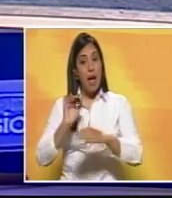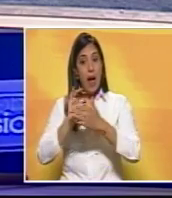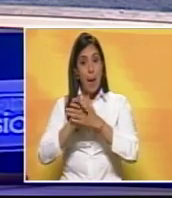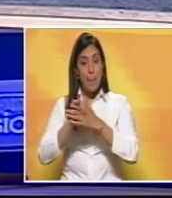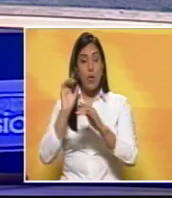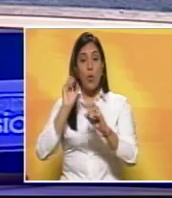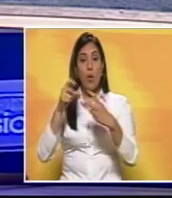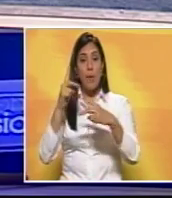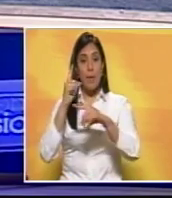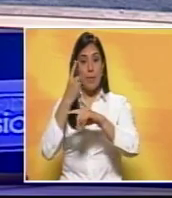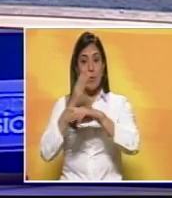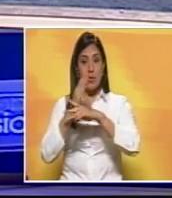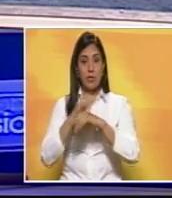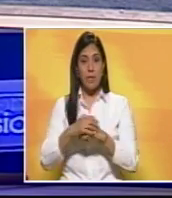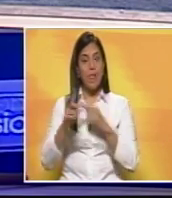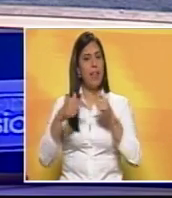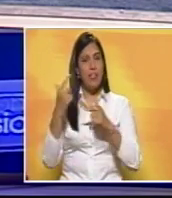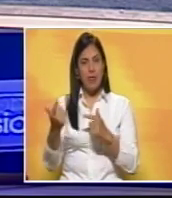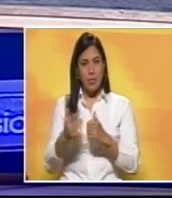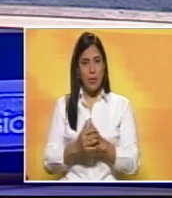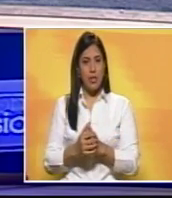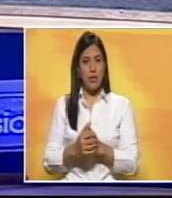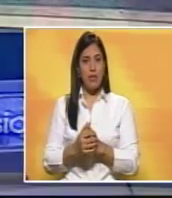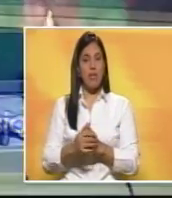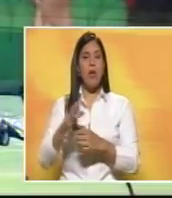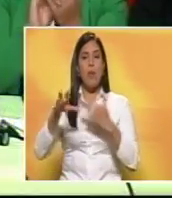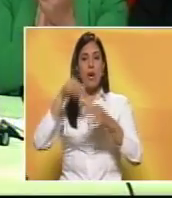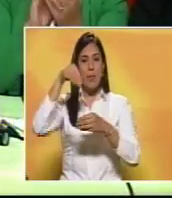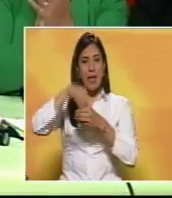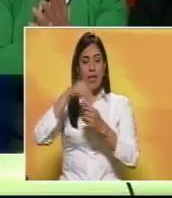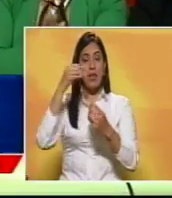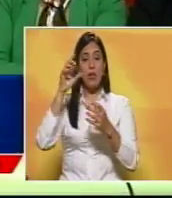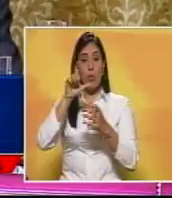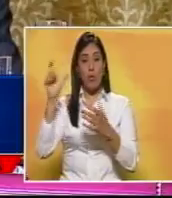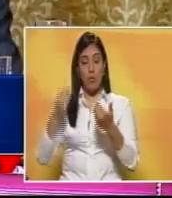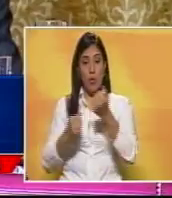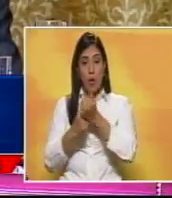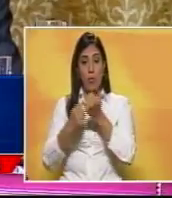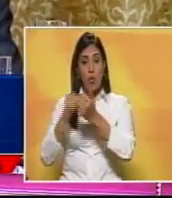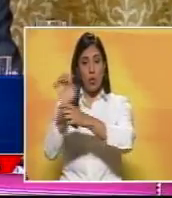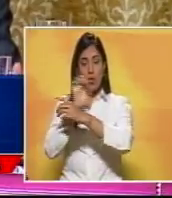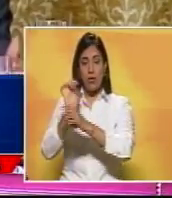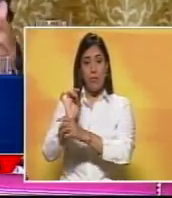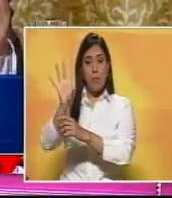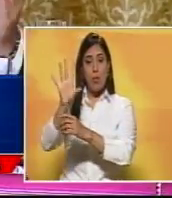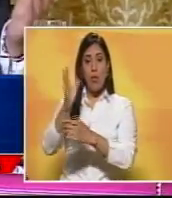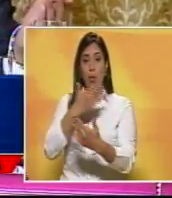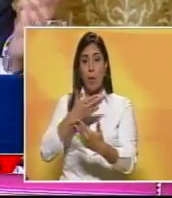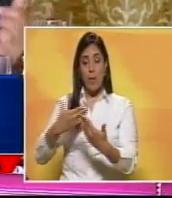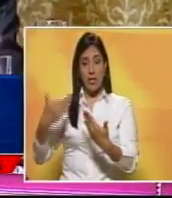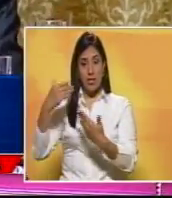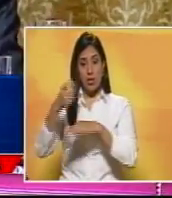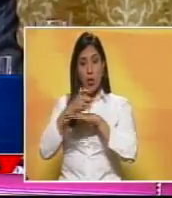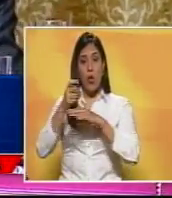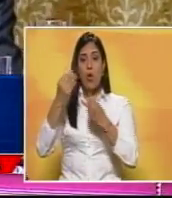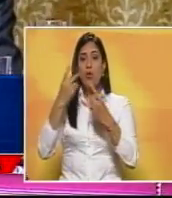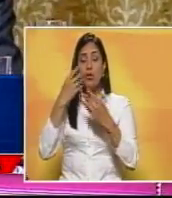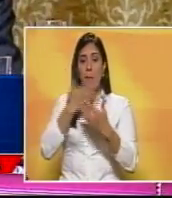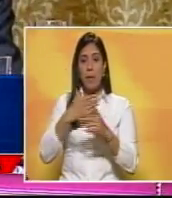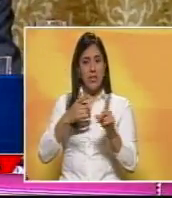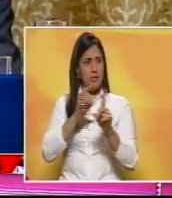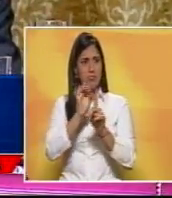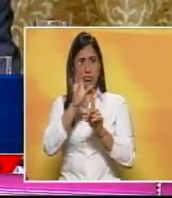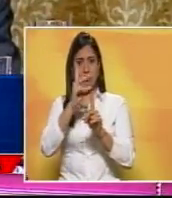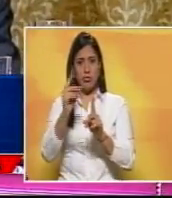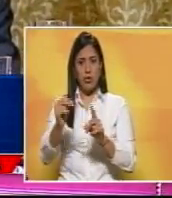Amigos, momento de hacer nuestra primera pausa. A regreso. Crisis interna. Partido Oficialista de Ecuador destituye al mandatario de ese país como su